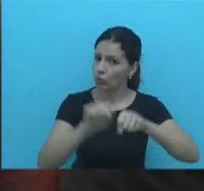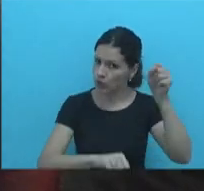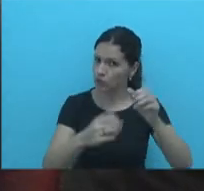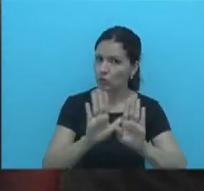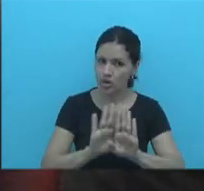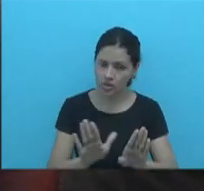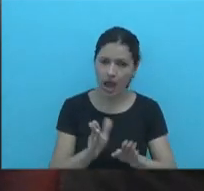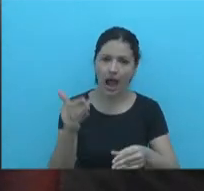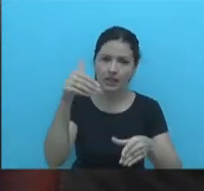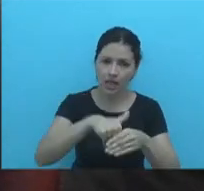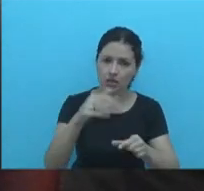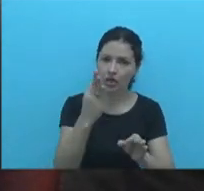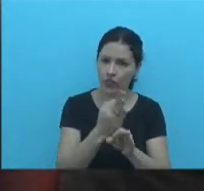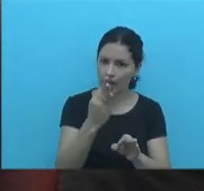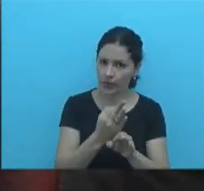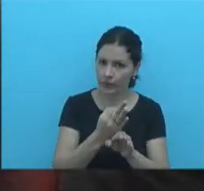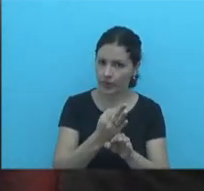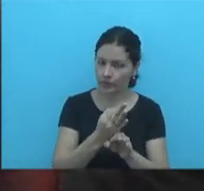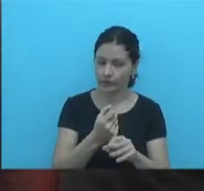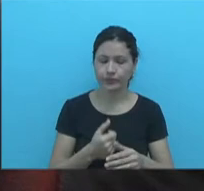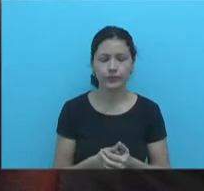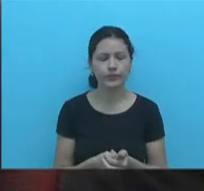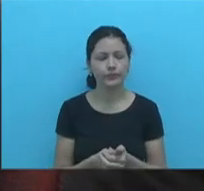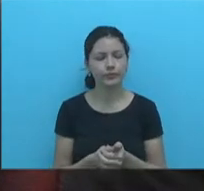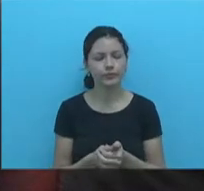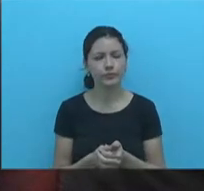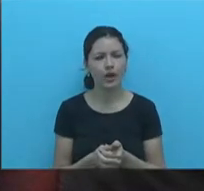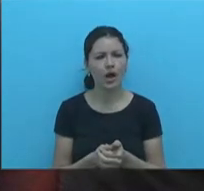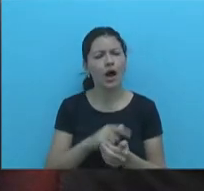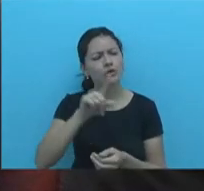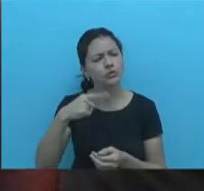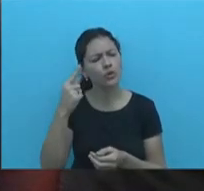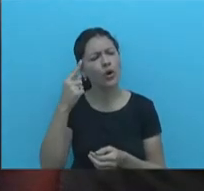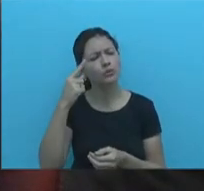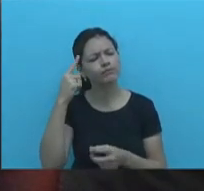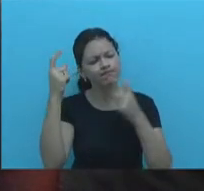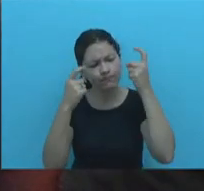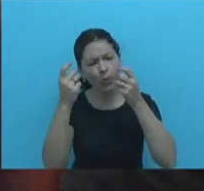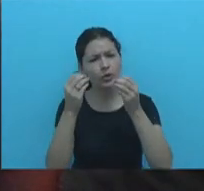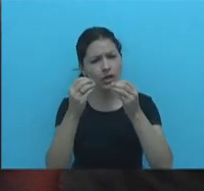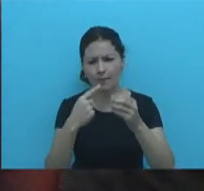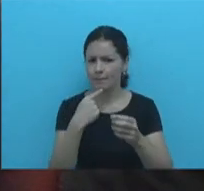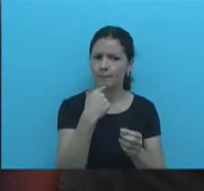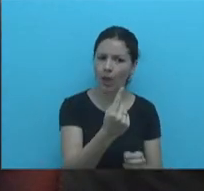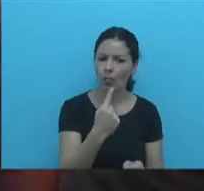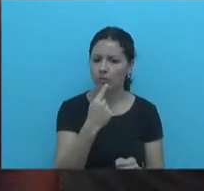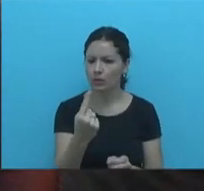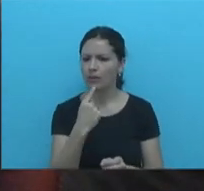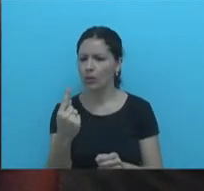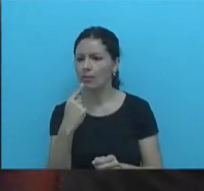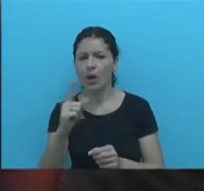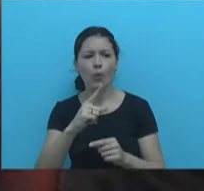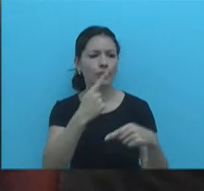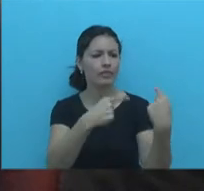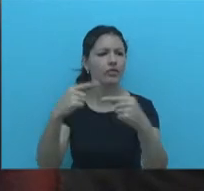escolar. Nuestra preocupación surge a través de la realización de diversas encuestas con varias